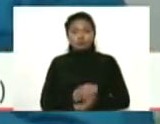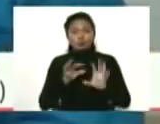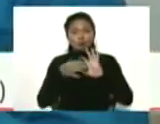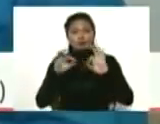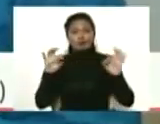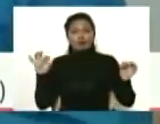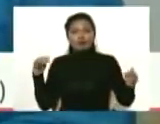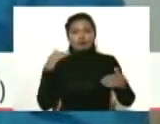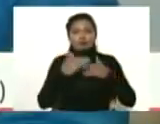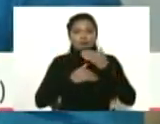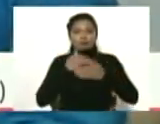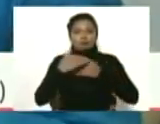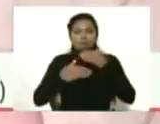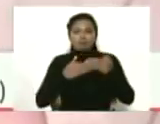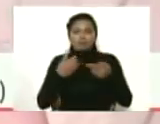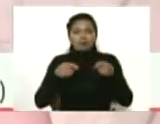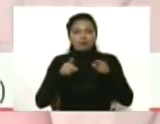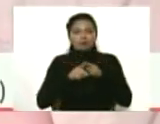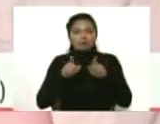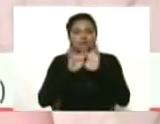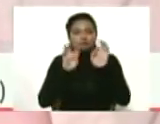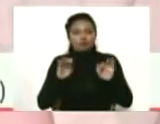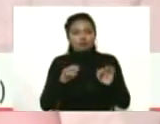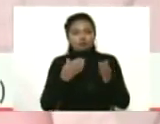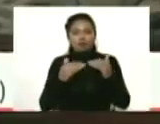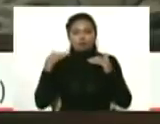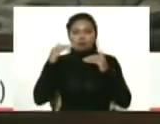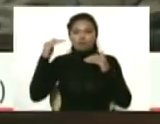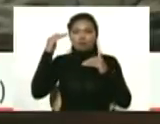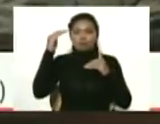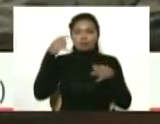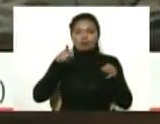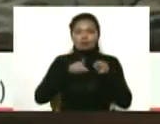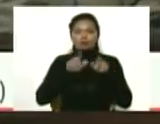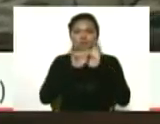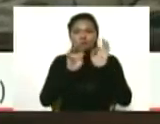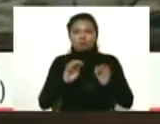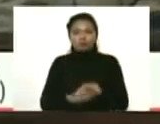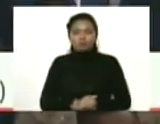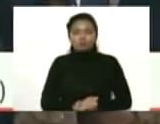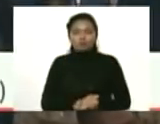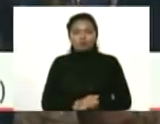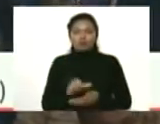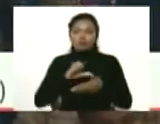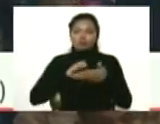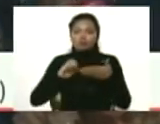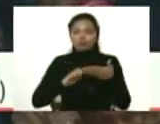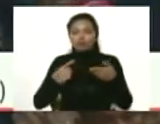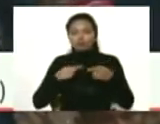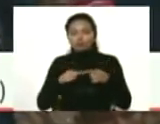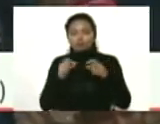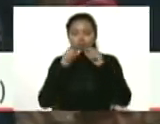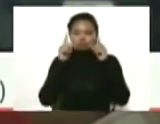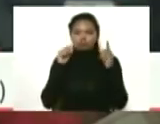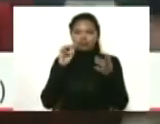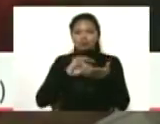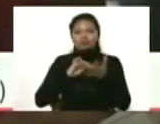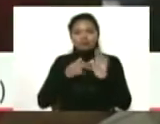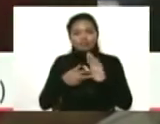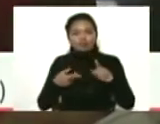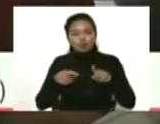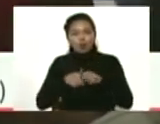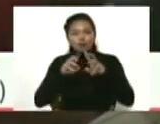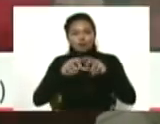cadena y un escalonamiento de niveles en lo estratégico, en lo operacional y en lo táctico, allá en